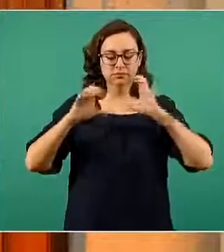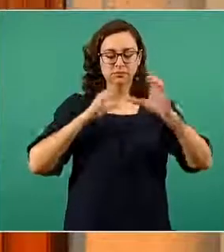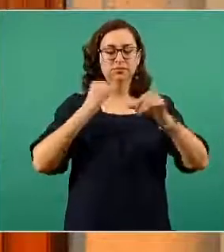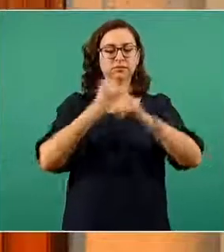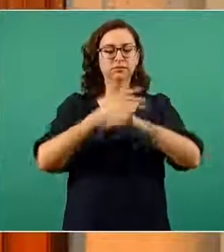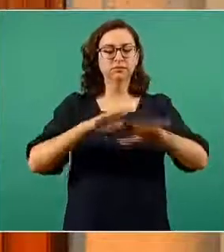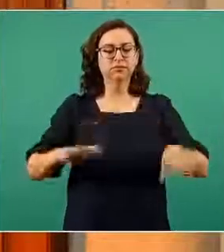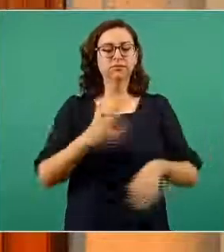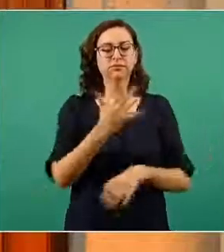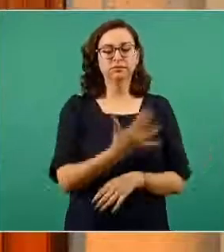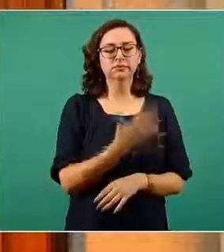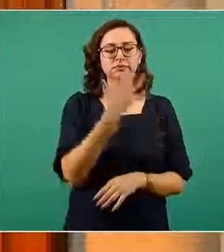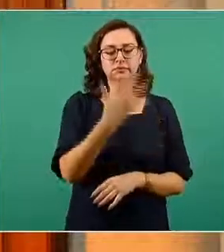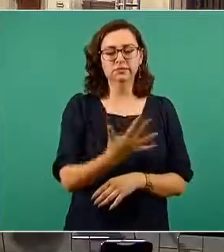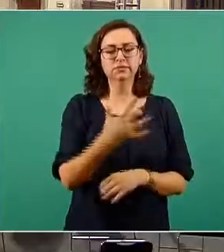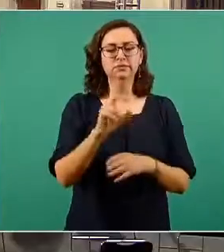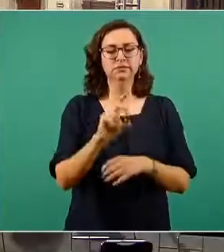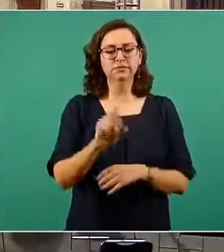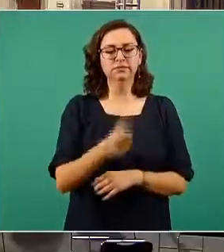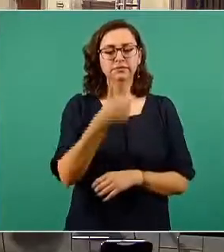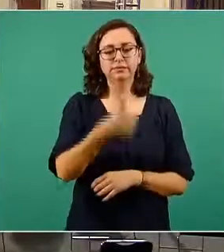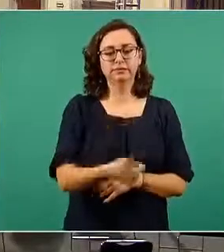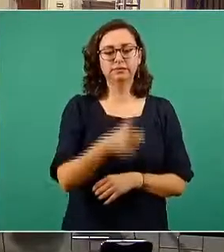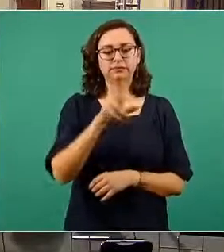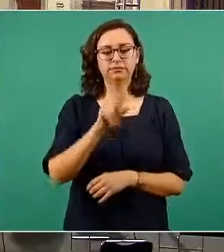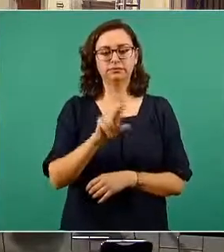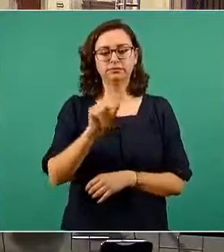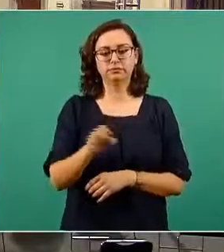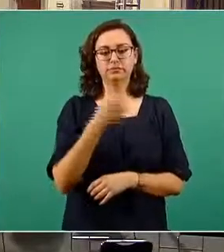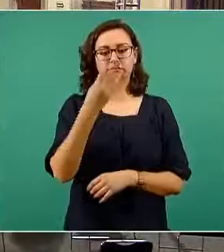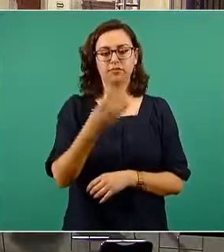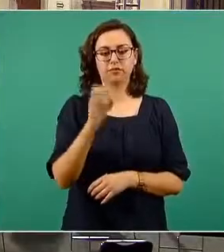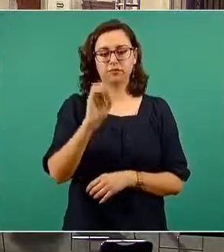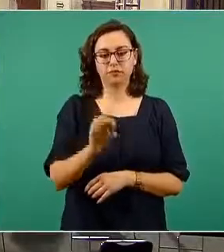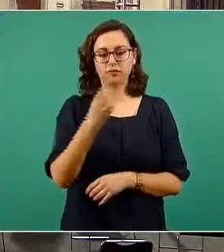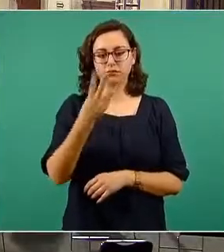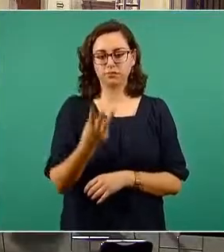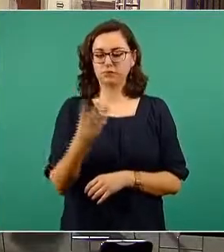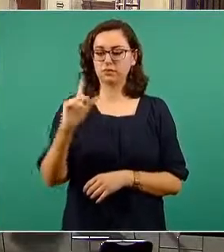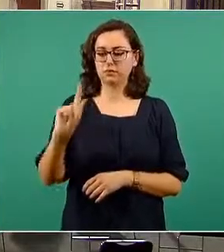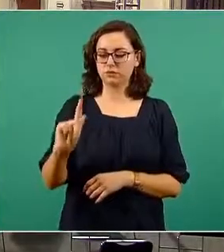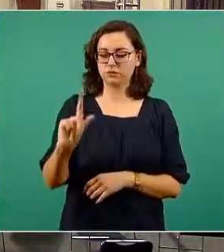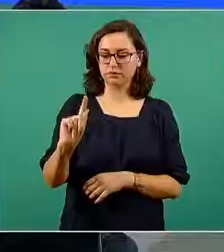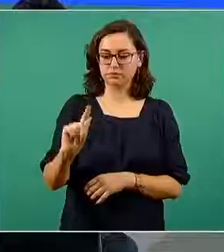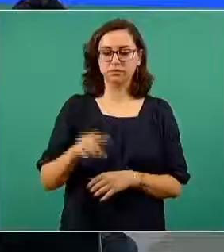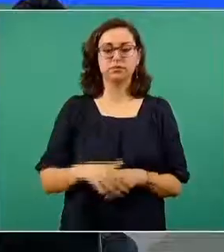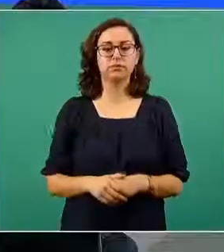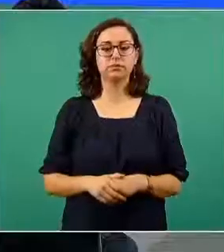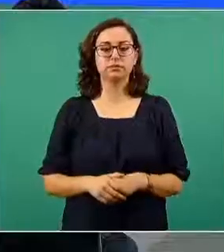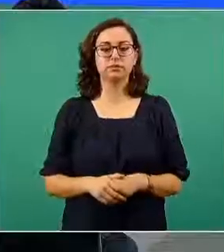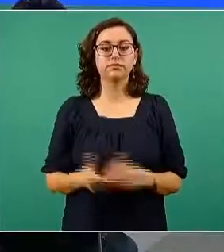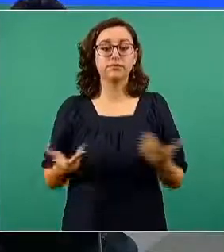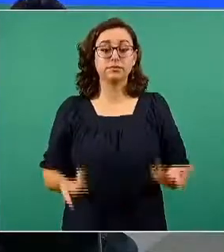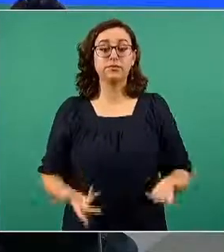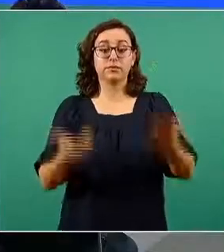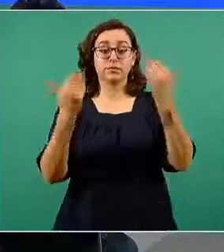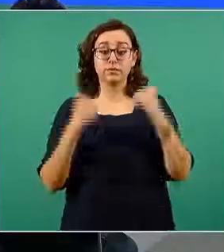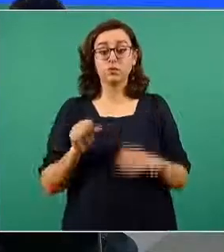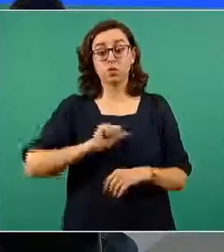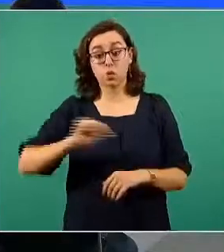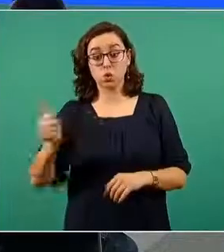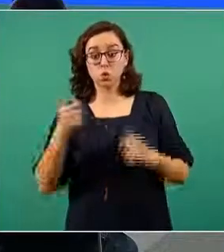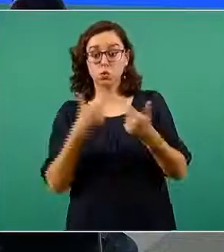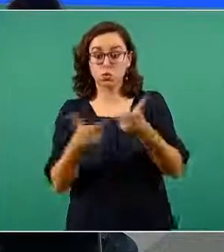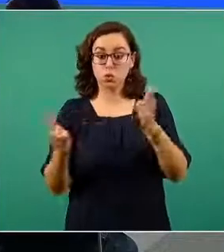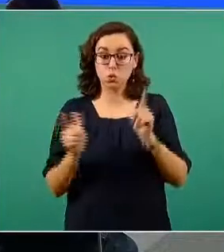información. 55 36 84 03 70. Los grupos que en su momento pues pueden